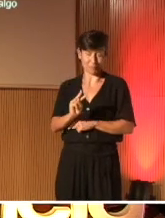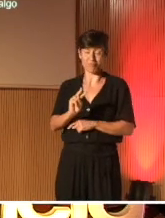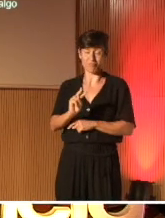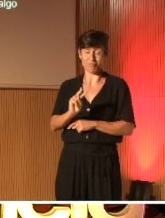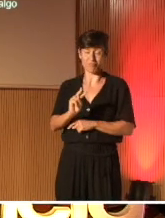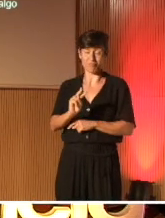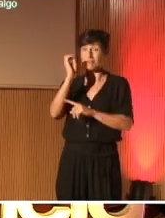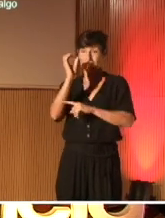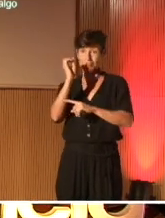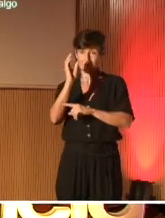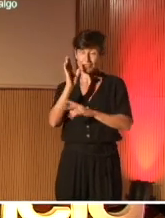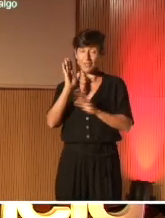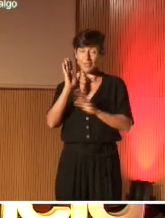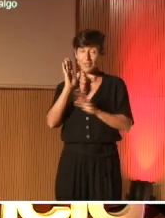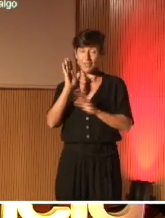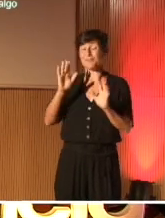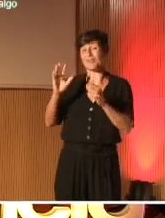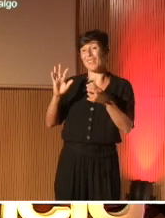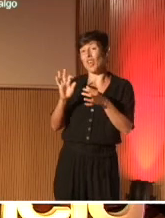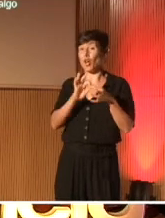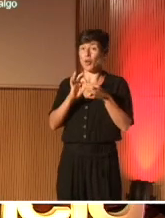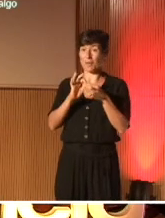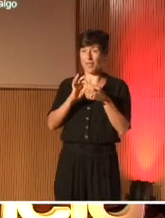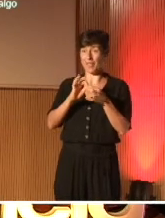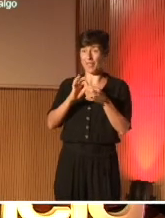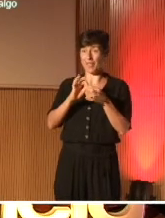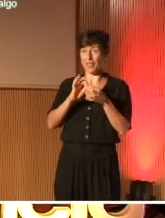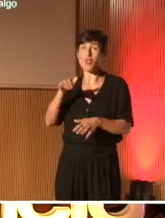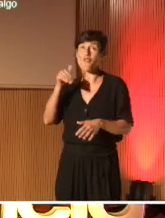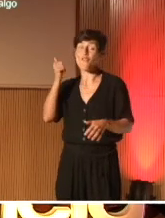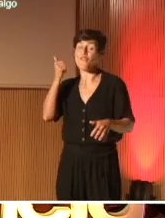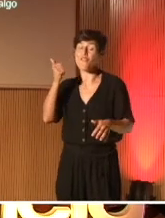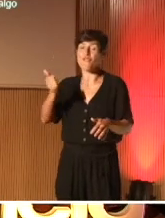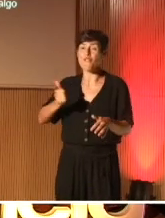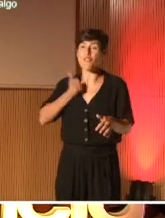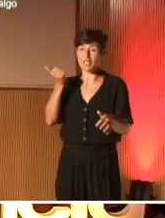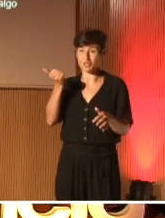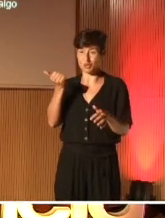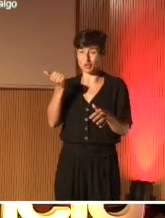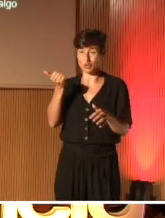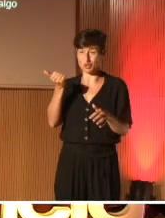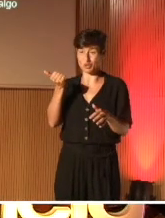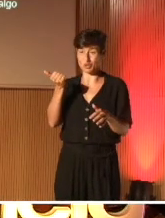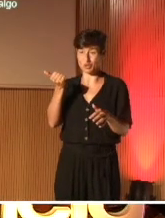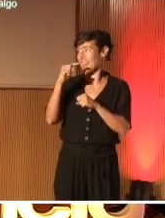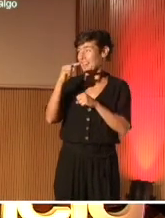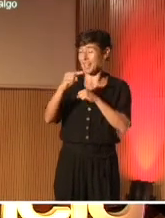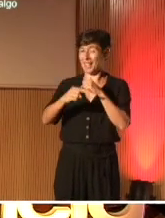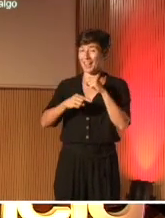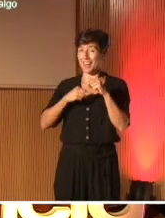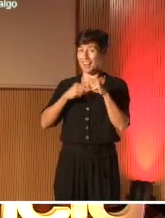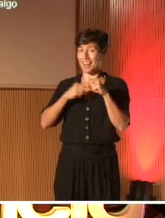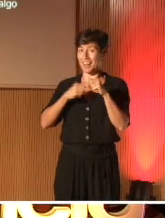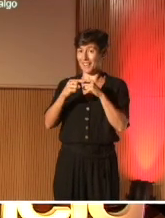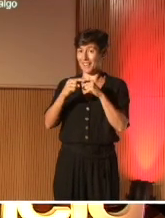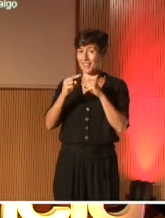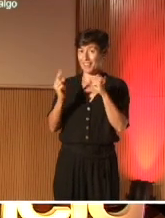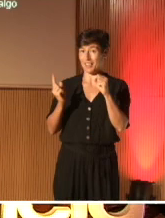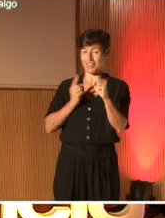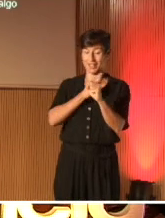de los falsos estándares de belleza de los átomos queremos informarles de que los electrones de un átomo no se encuentran haciendo órbitas circulares